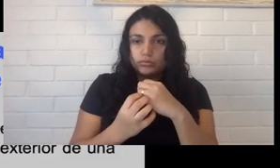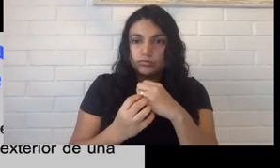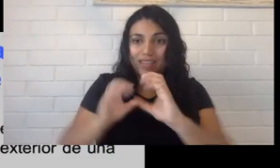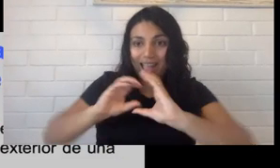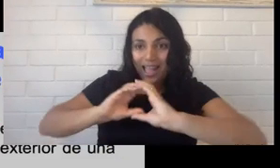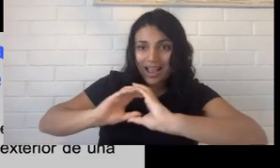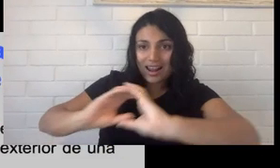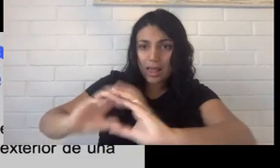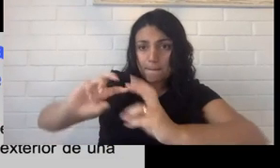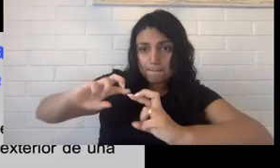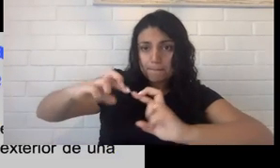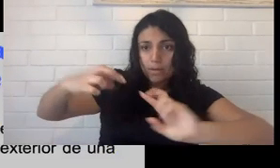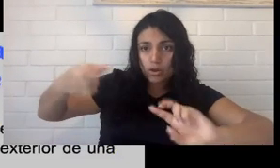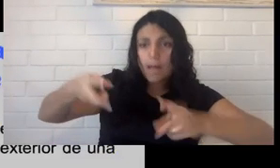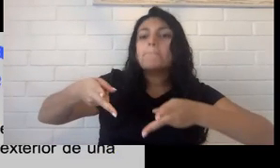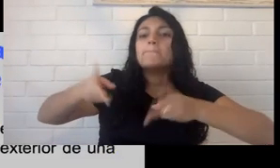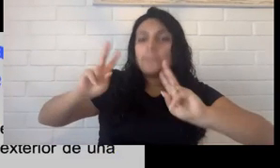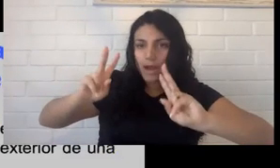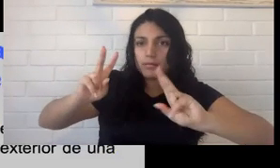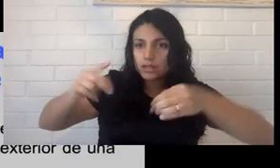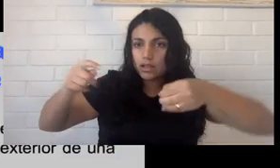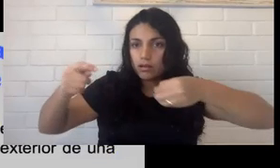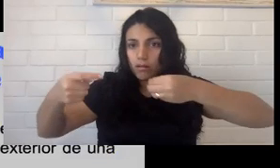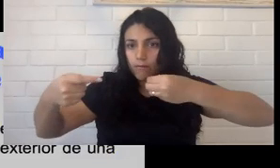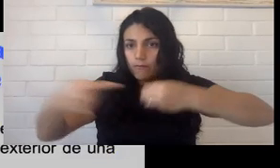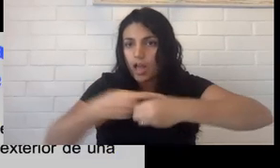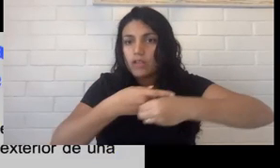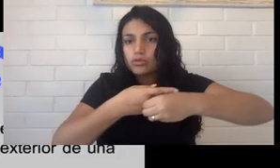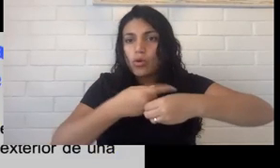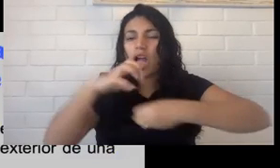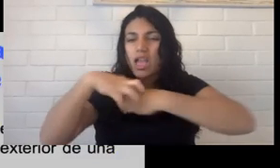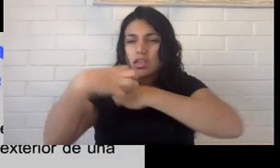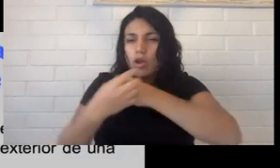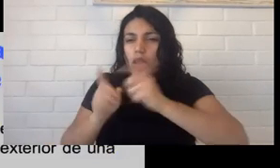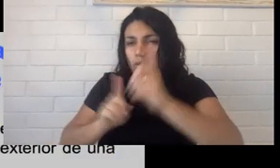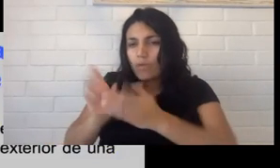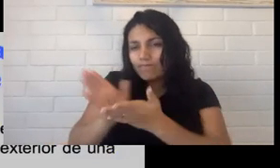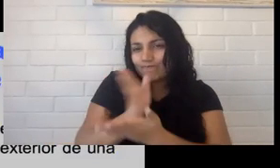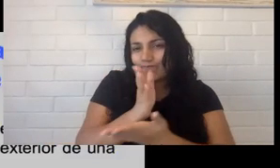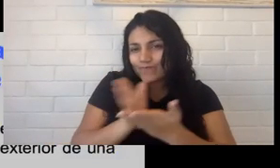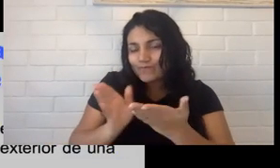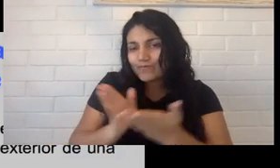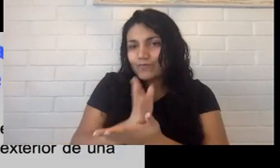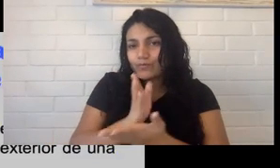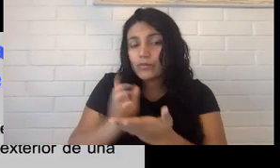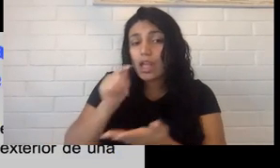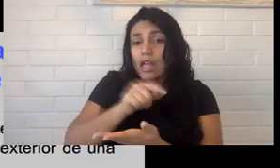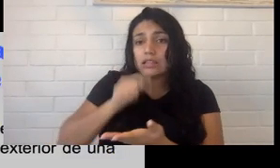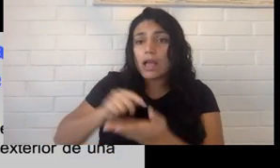justamente proteínas que permiten el paso de algunos iones en forma selectiva. Estas